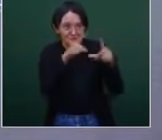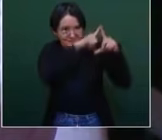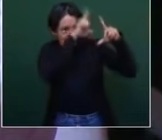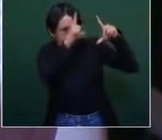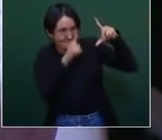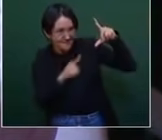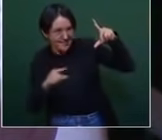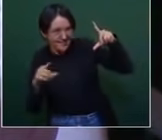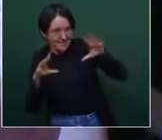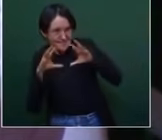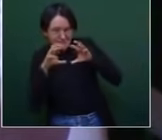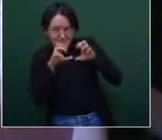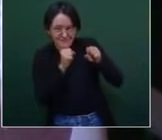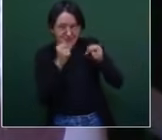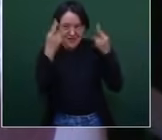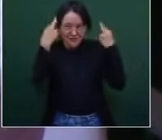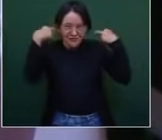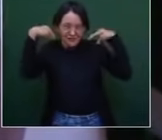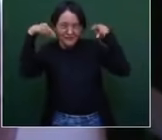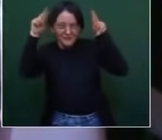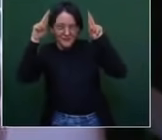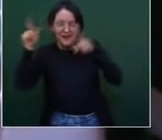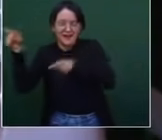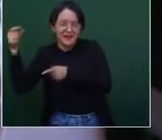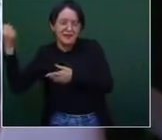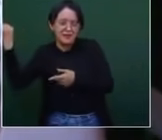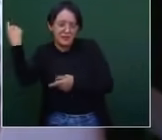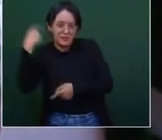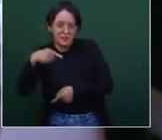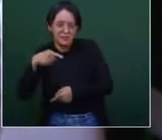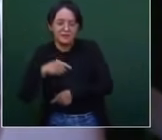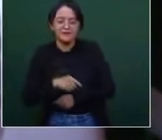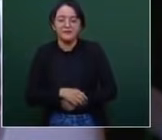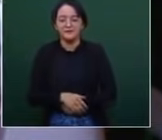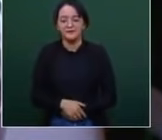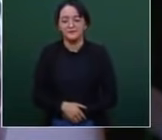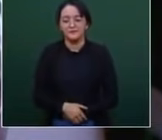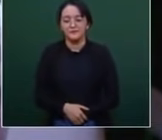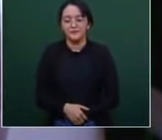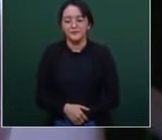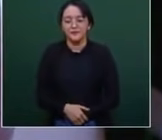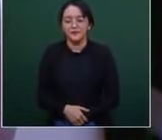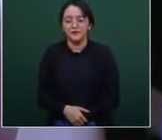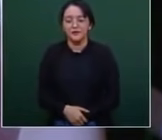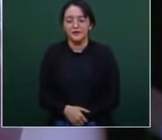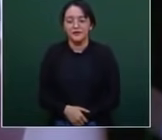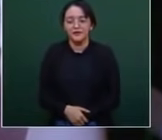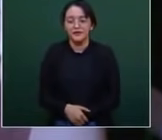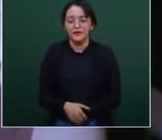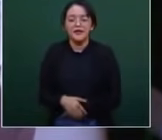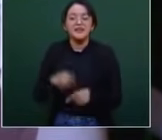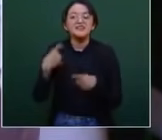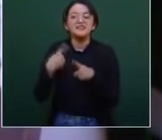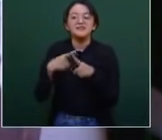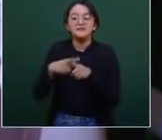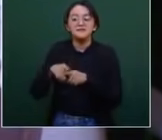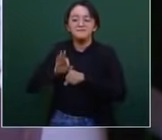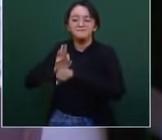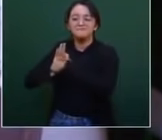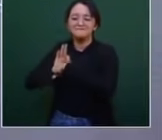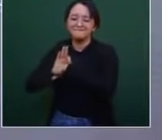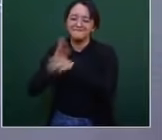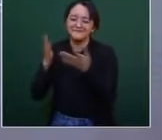México. Para combatir a los invasores se apersonó el siempre oportuno Antonio López de